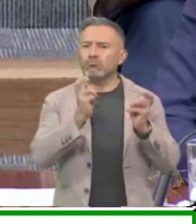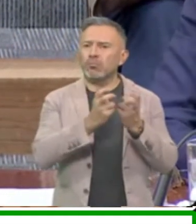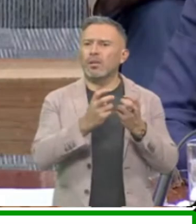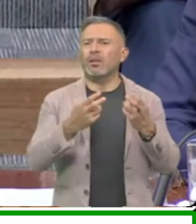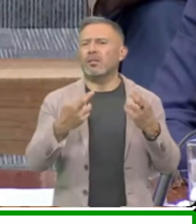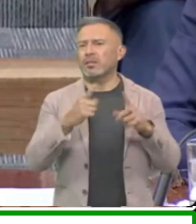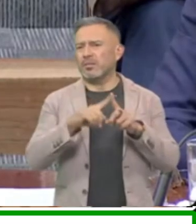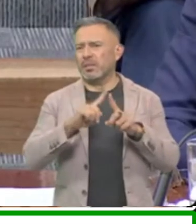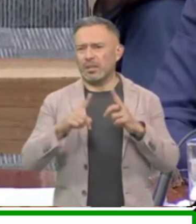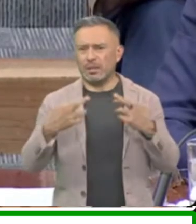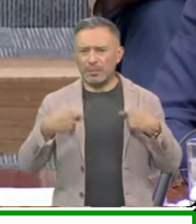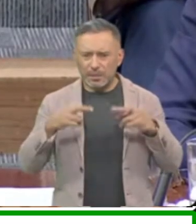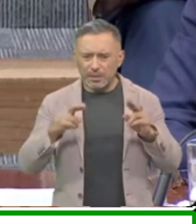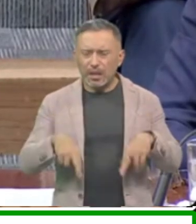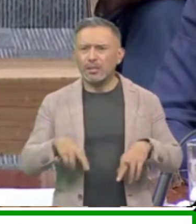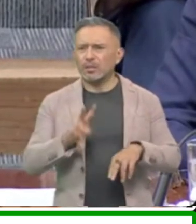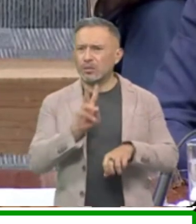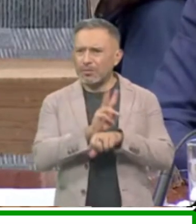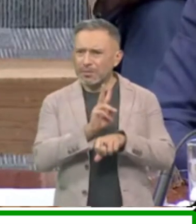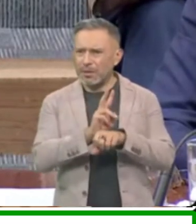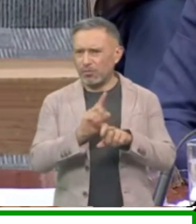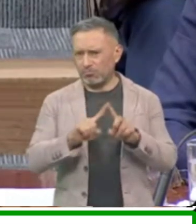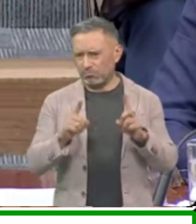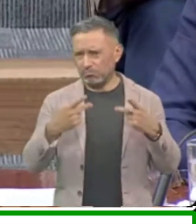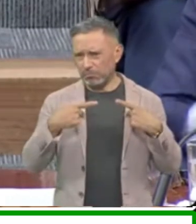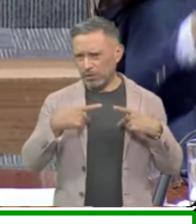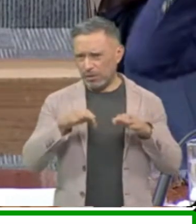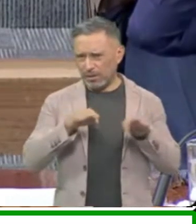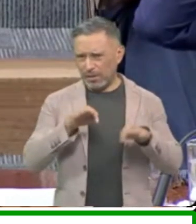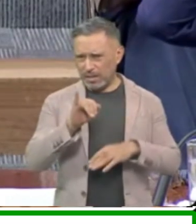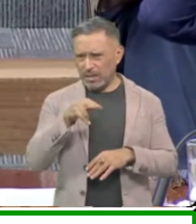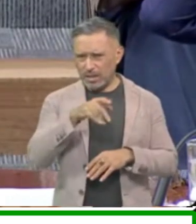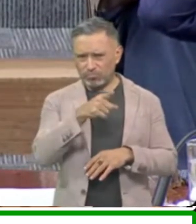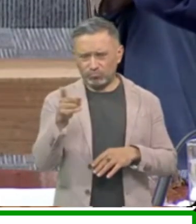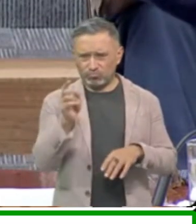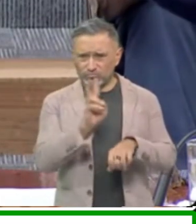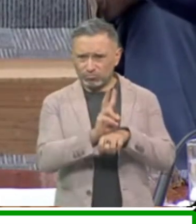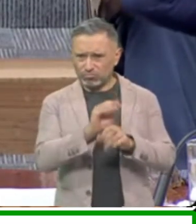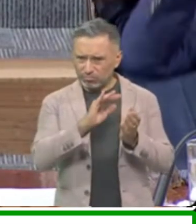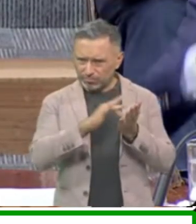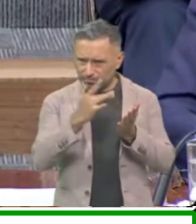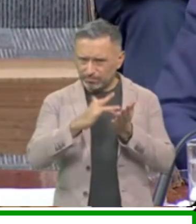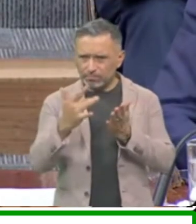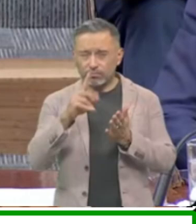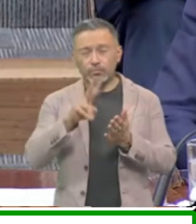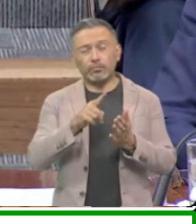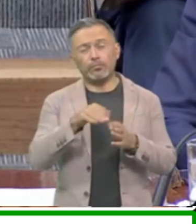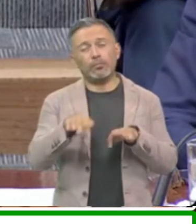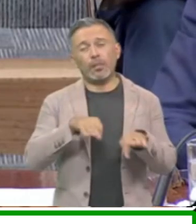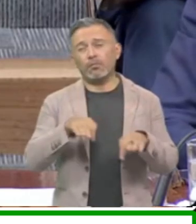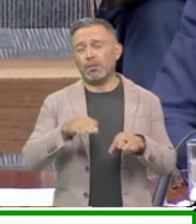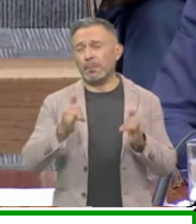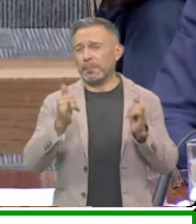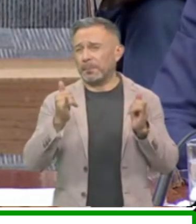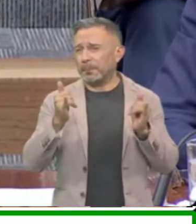representantes, observadores, el personal del INE, porque efectivamente es un trabajo extenuante y eso abona a la cerveza.